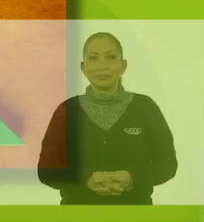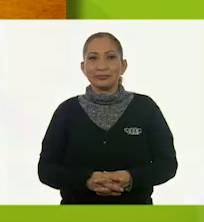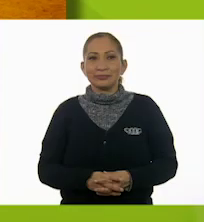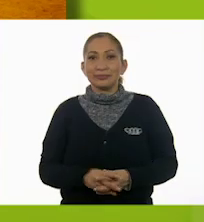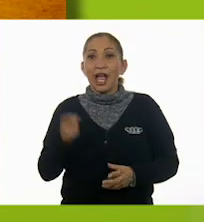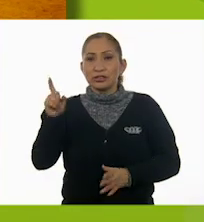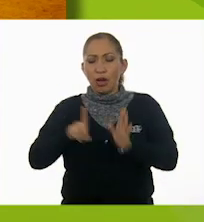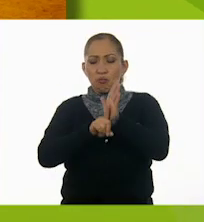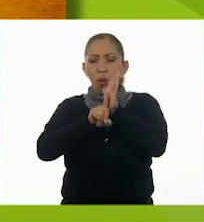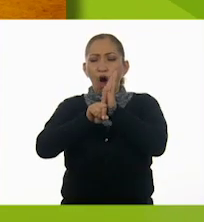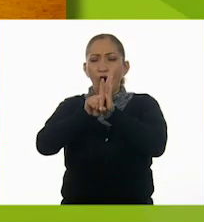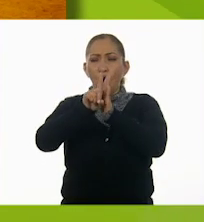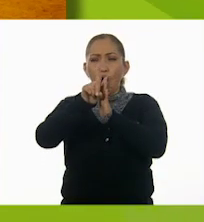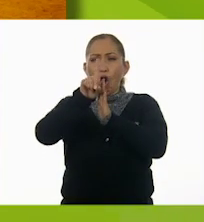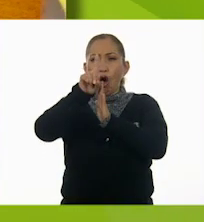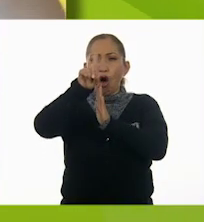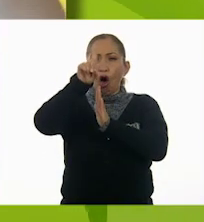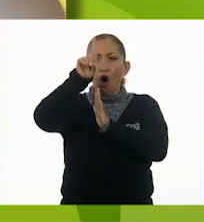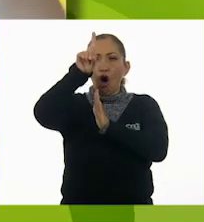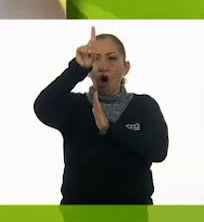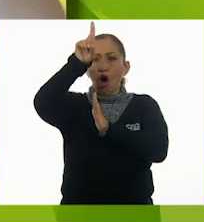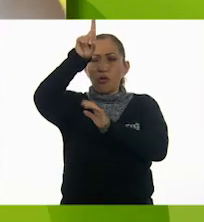¡Es un cohete!